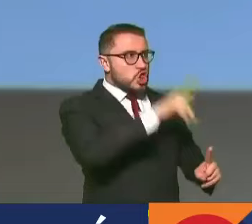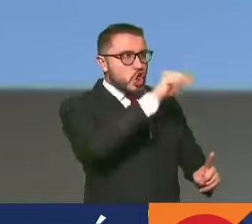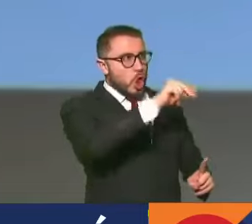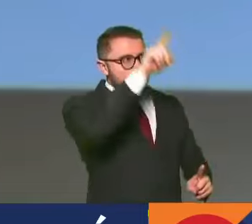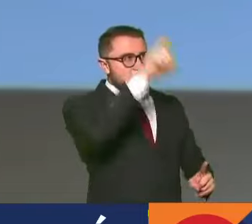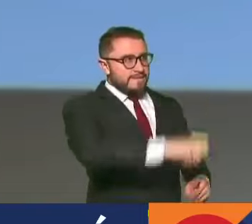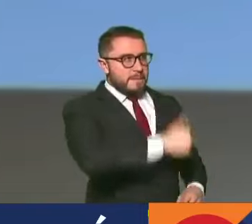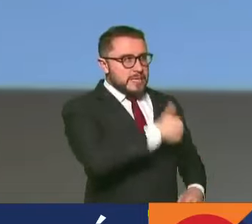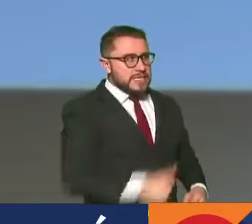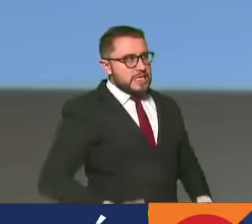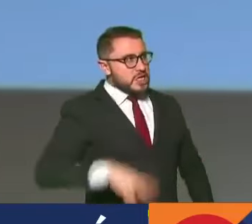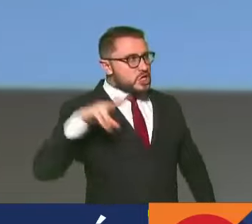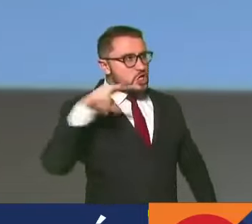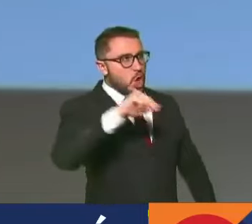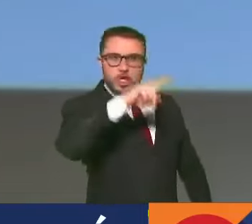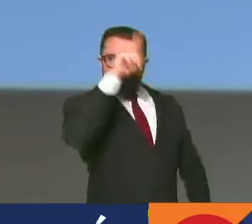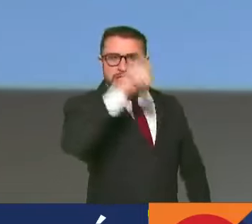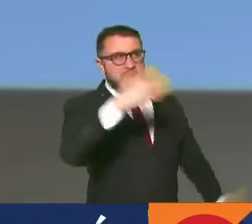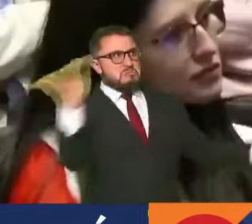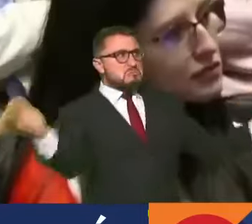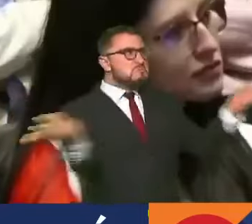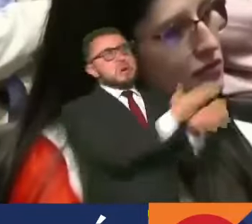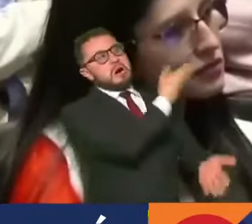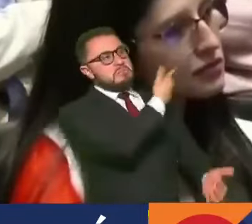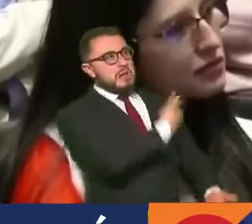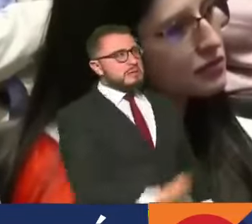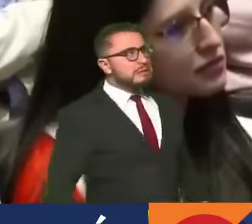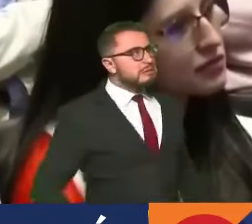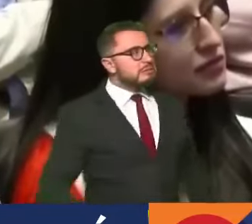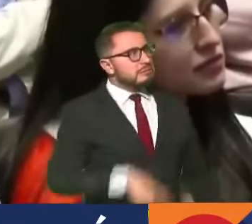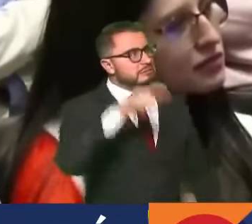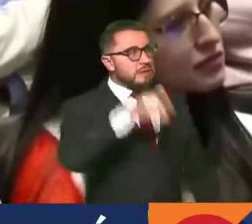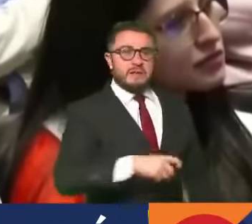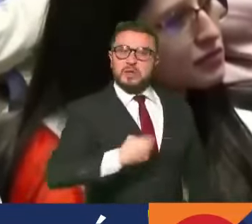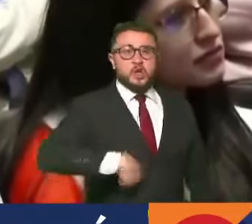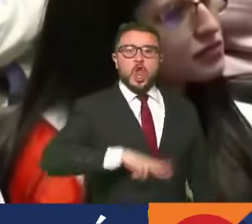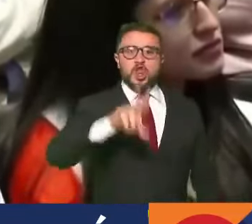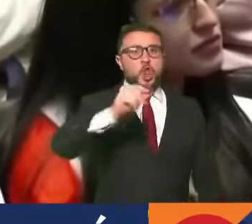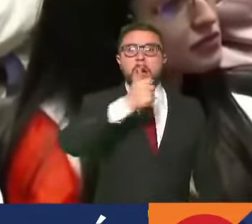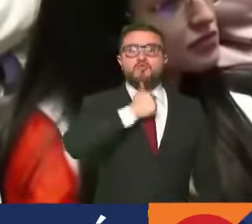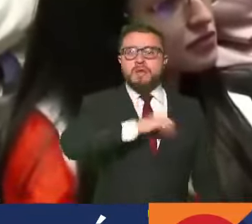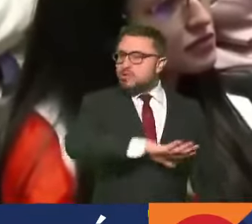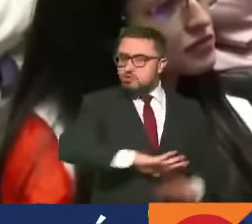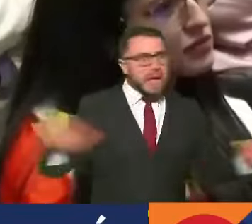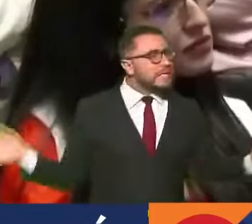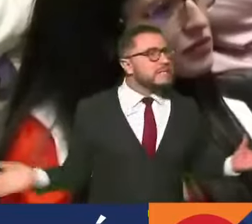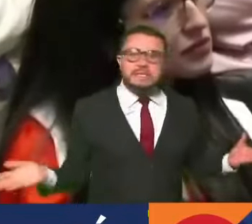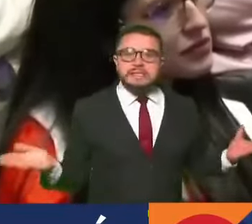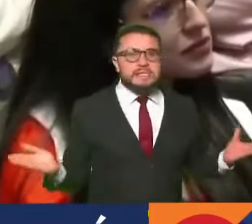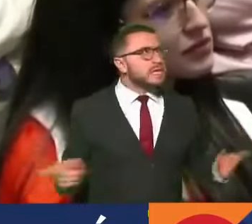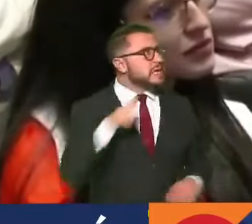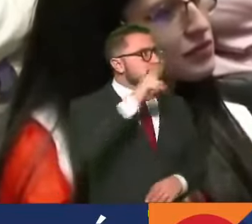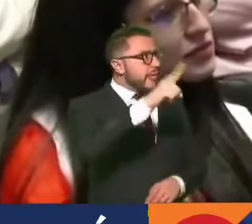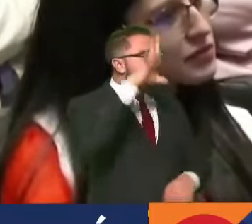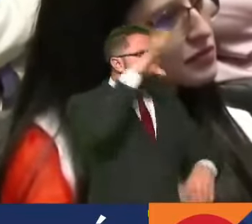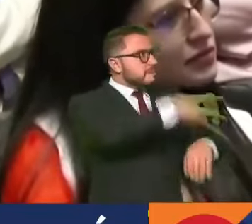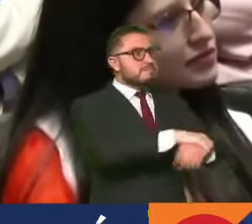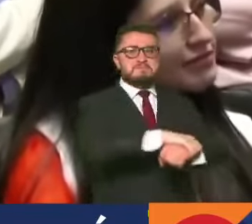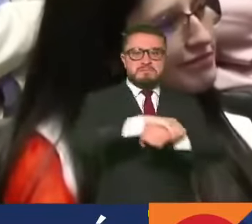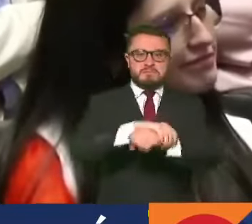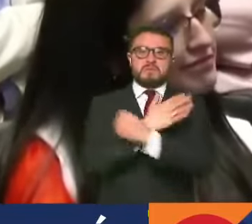estar ahí. Ese merece irse de ahí. Ese no nos lo aguantamos más. Ese lo metemos en un